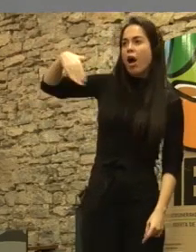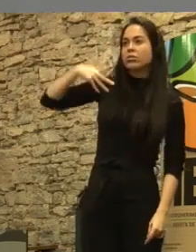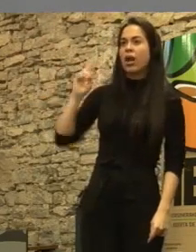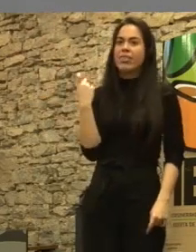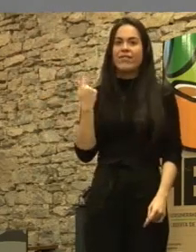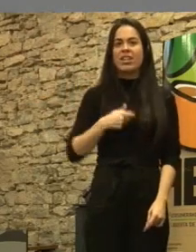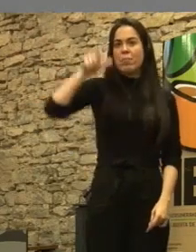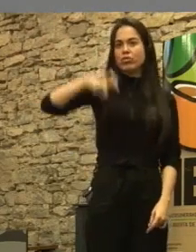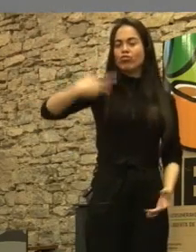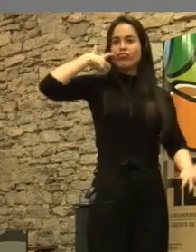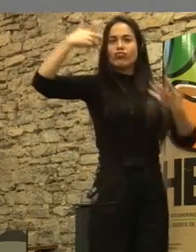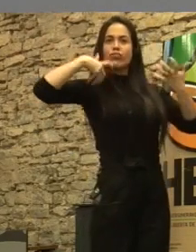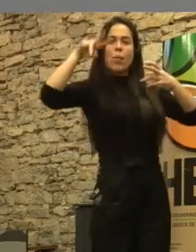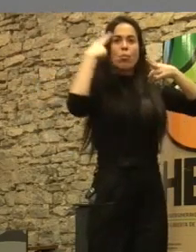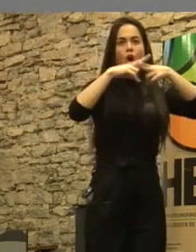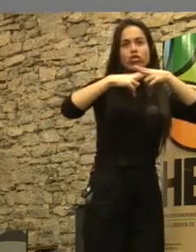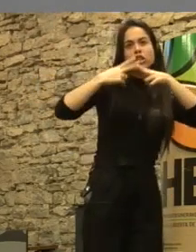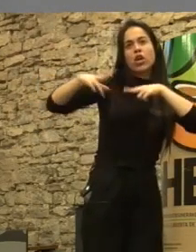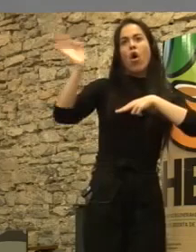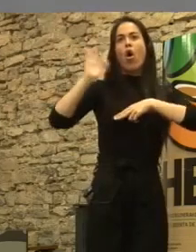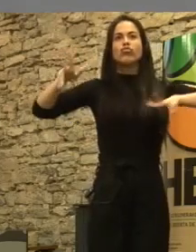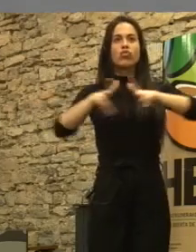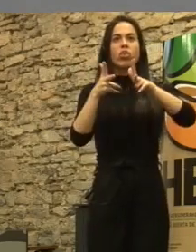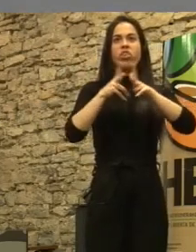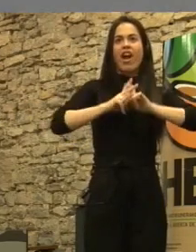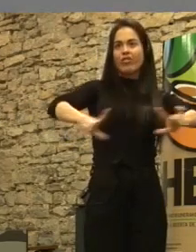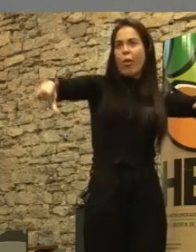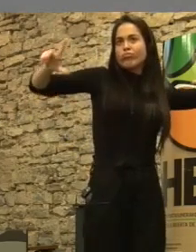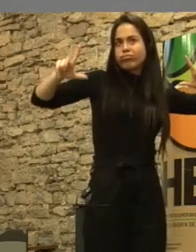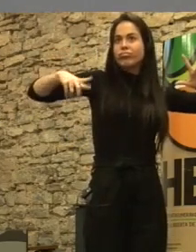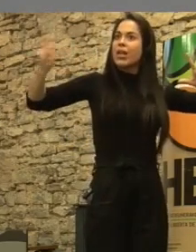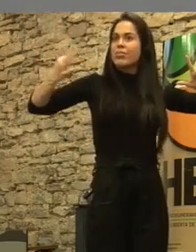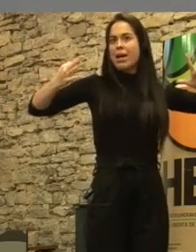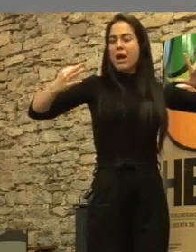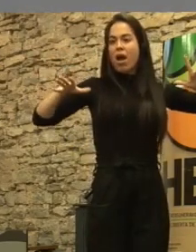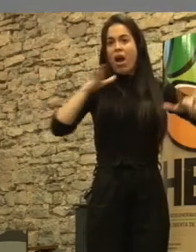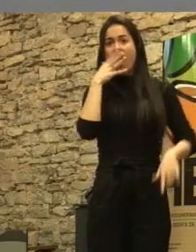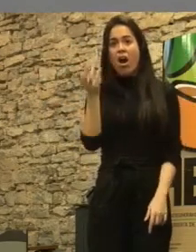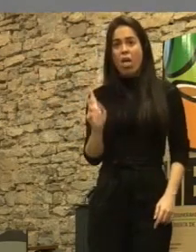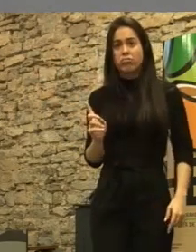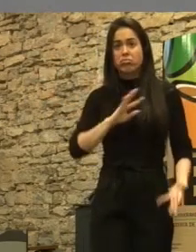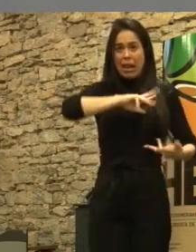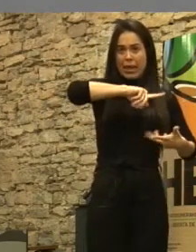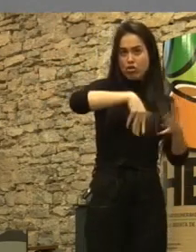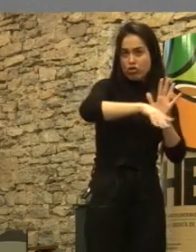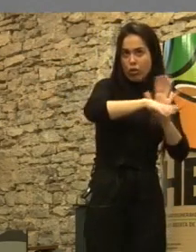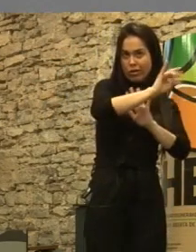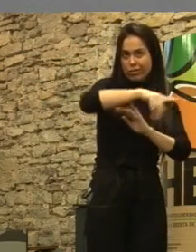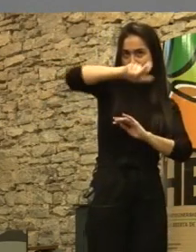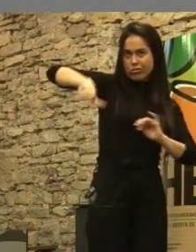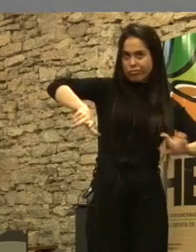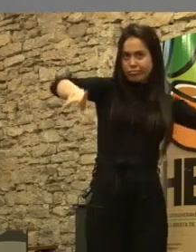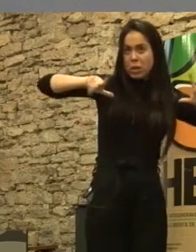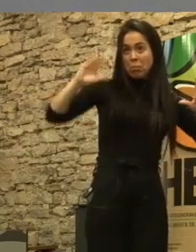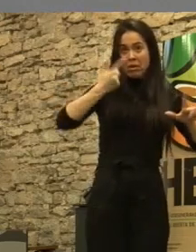élite empresarial o una élite política. Había muy poca gente que tenía como ese telediario a las 3 de la tarde. Ahora los telediarios siguen y están bien, pero cualquiera de nosotros con